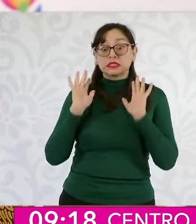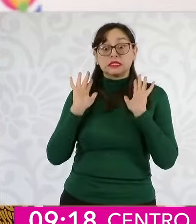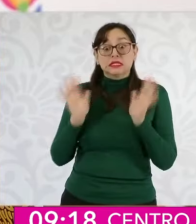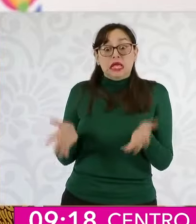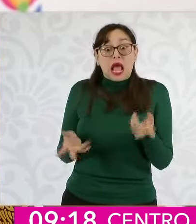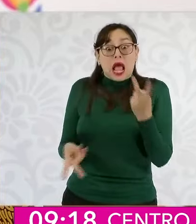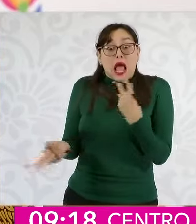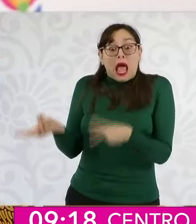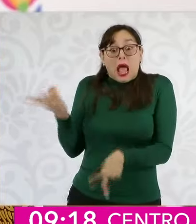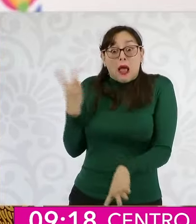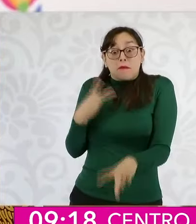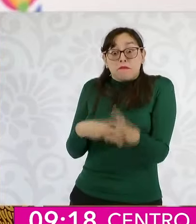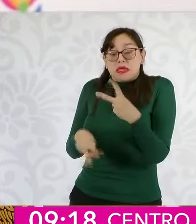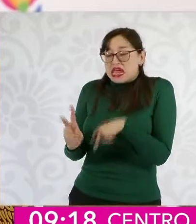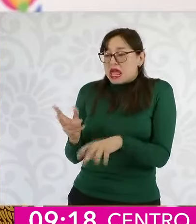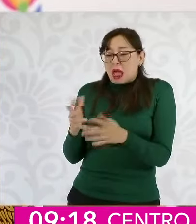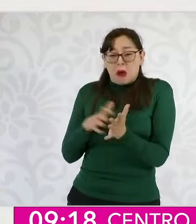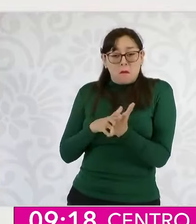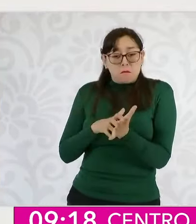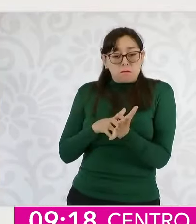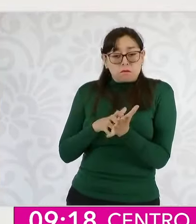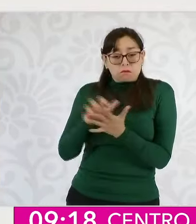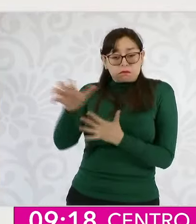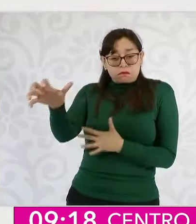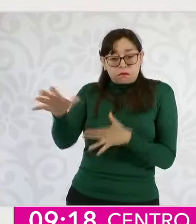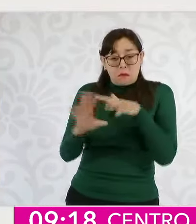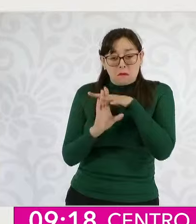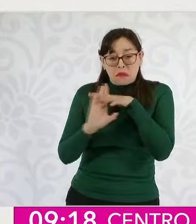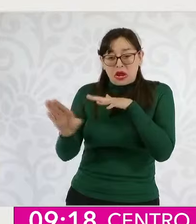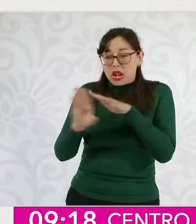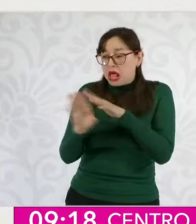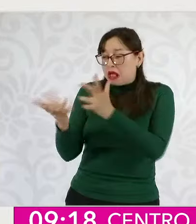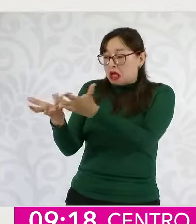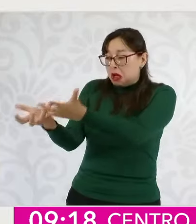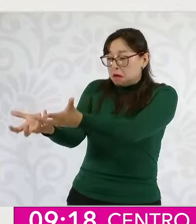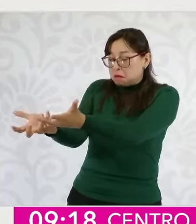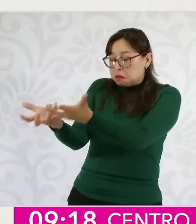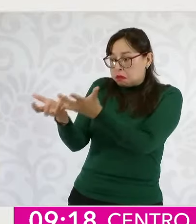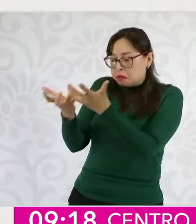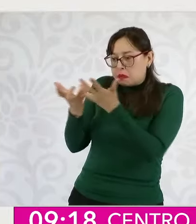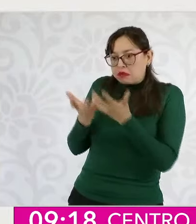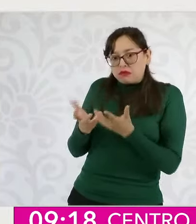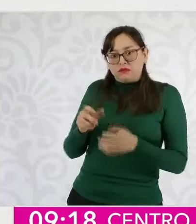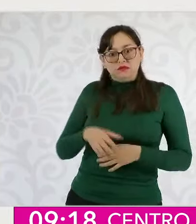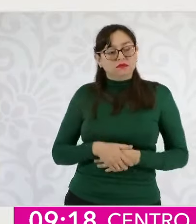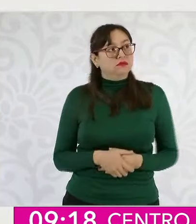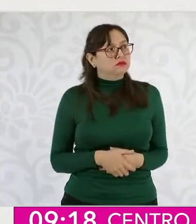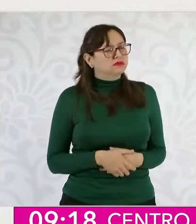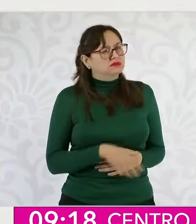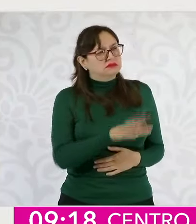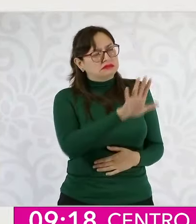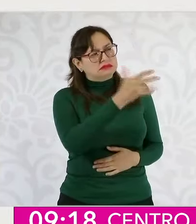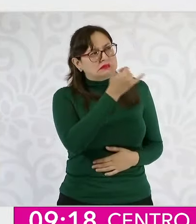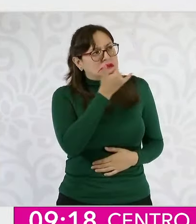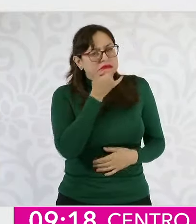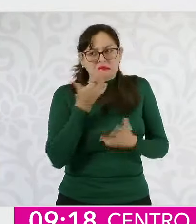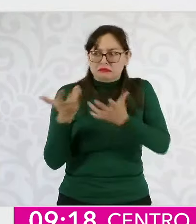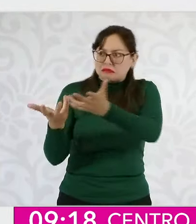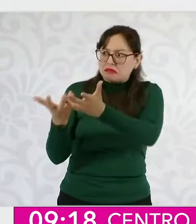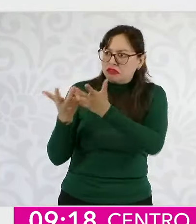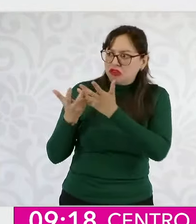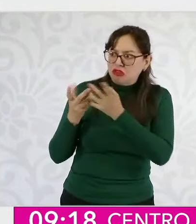caravana que se dirige a la frontera, ¿y qué decimos nosotros? Esa caravana ya no se dirige a la frontera.